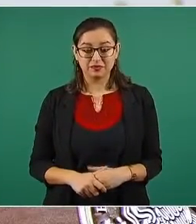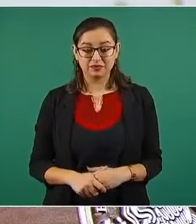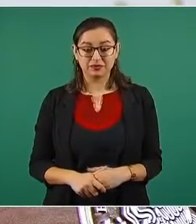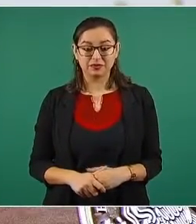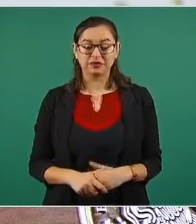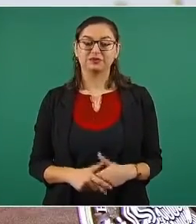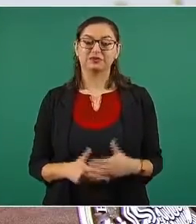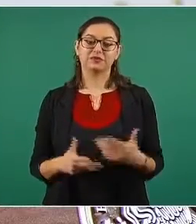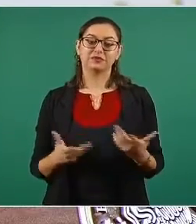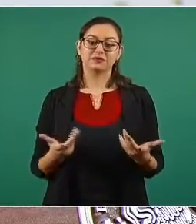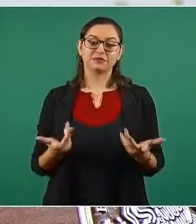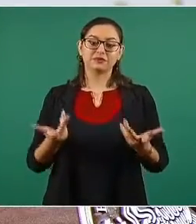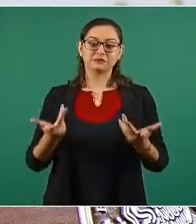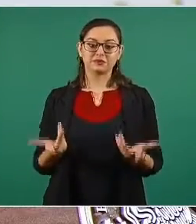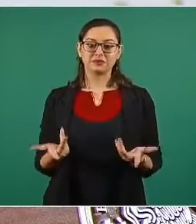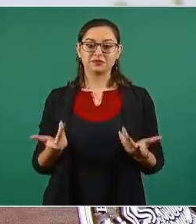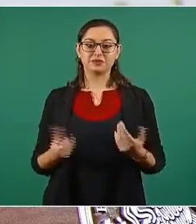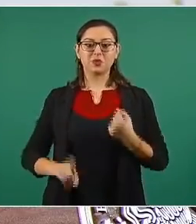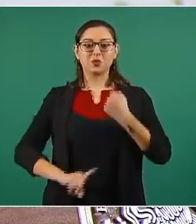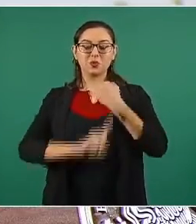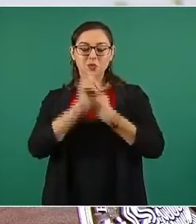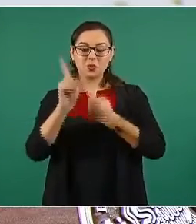con problemas graves